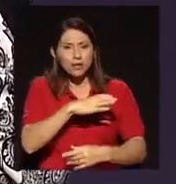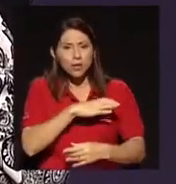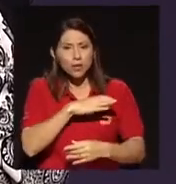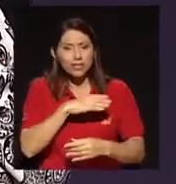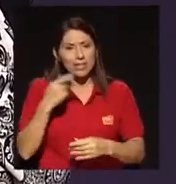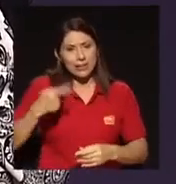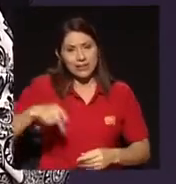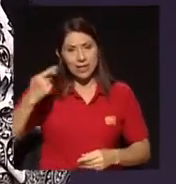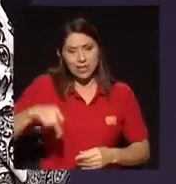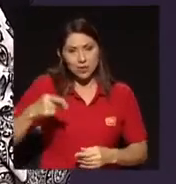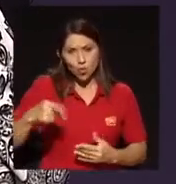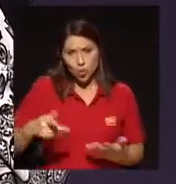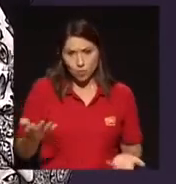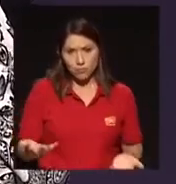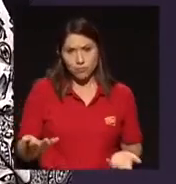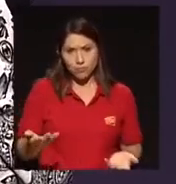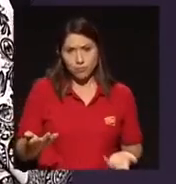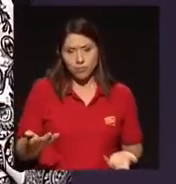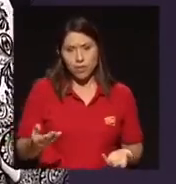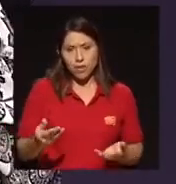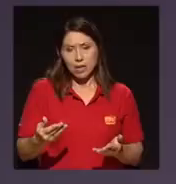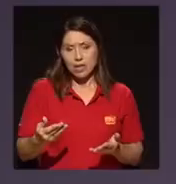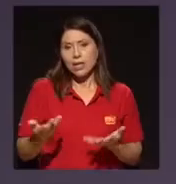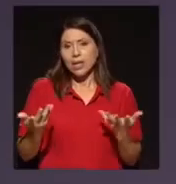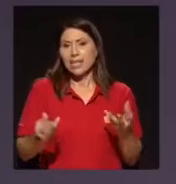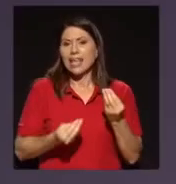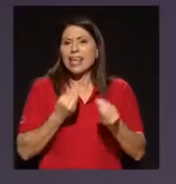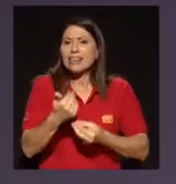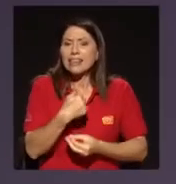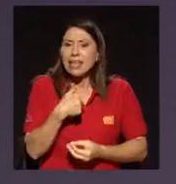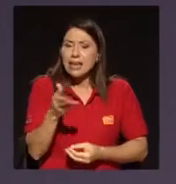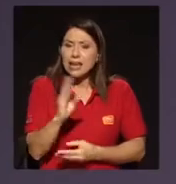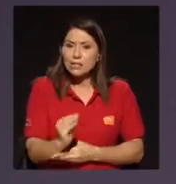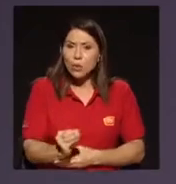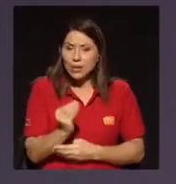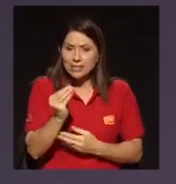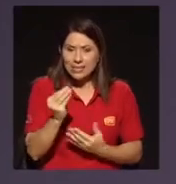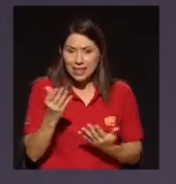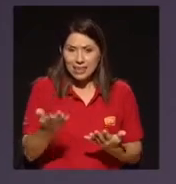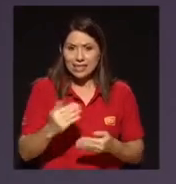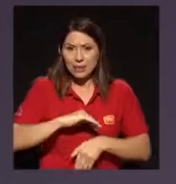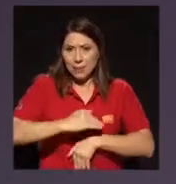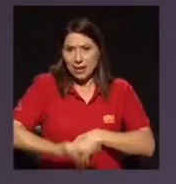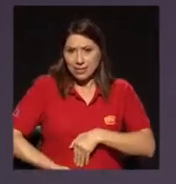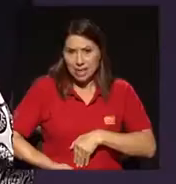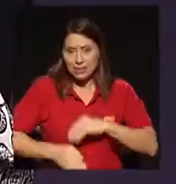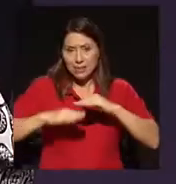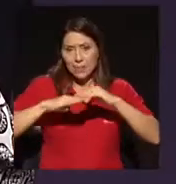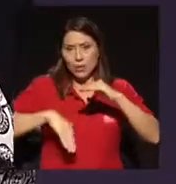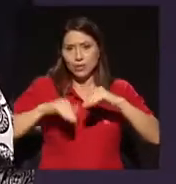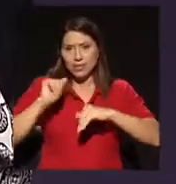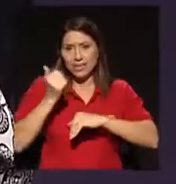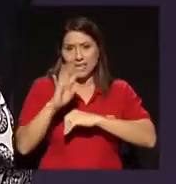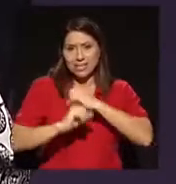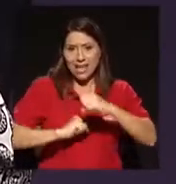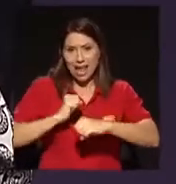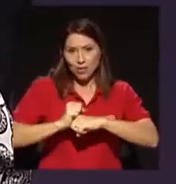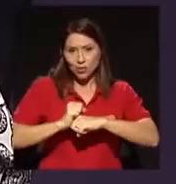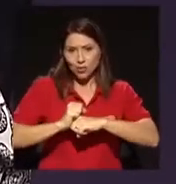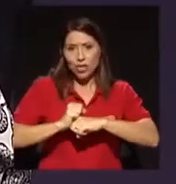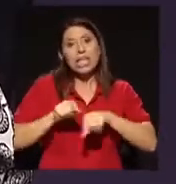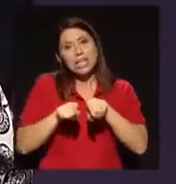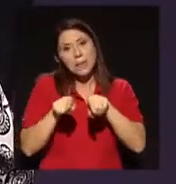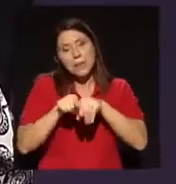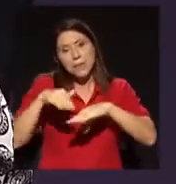términos más centrales que tienen las adolescentes embarazadas menores de 15 años y mayores de 15